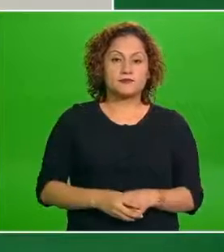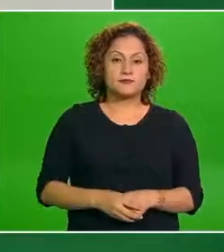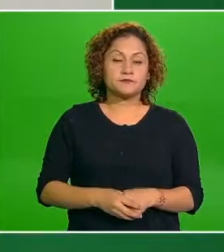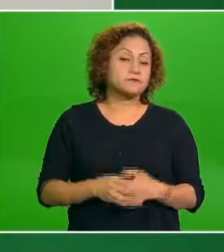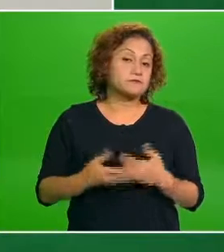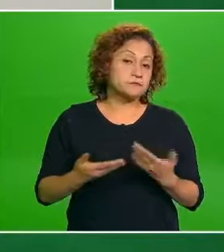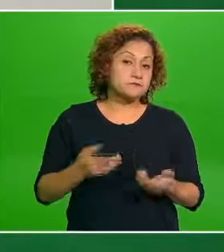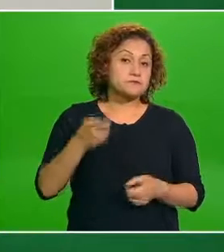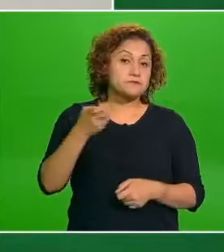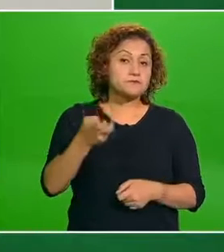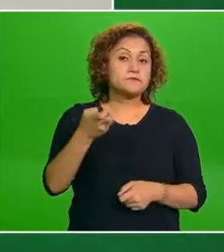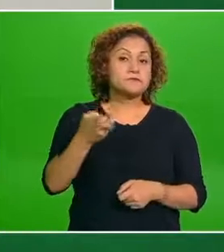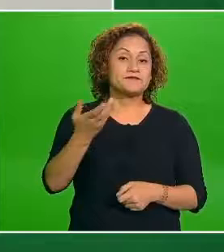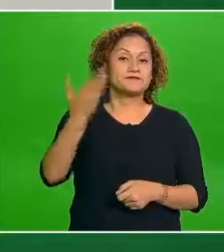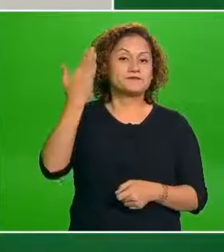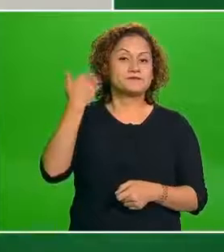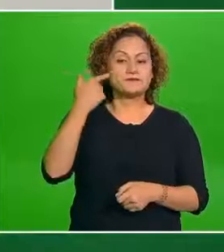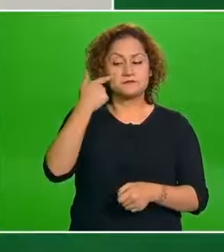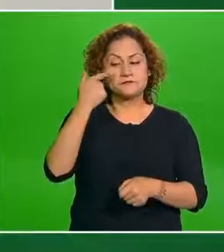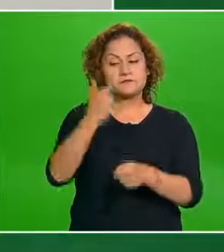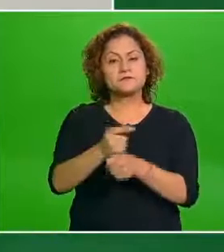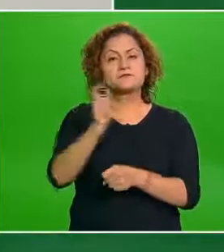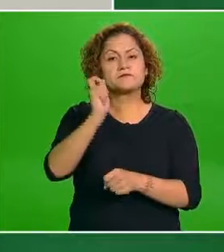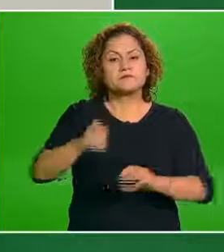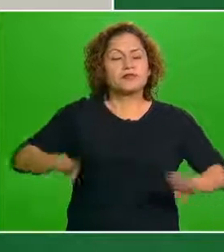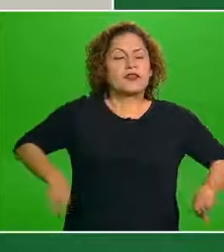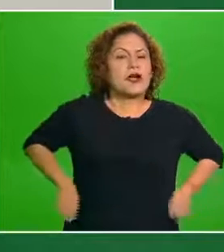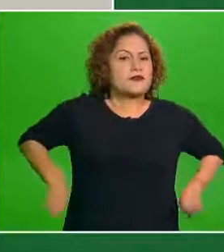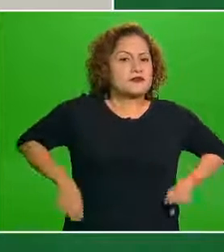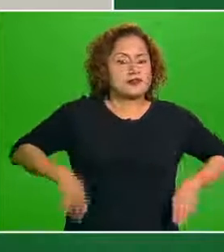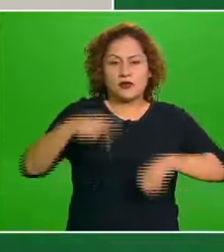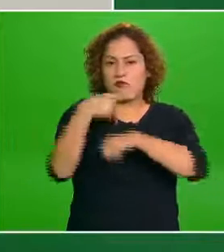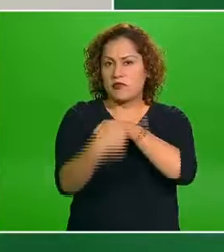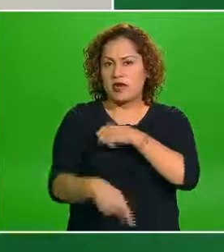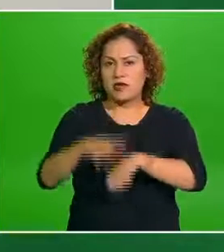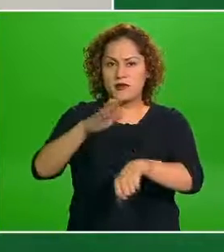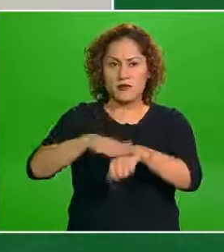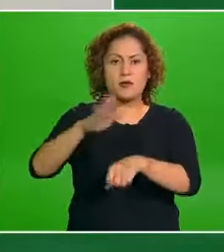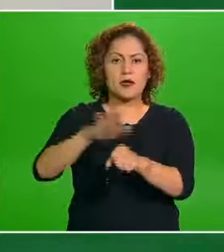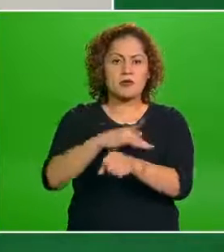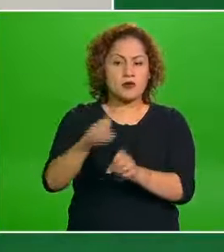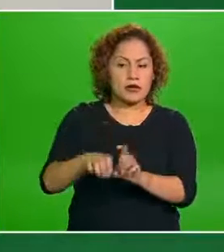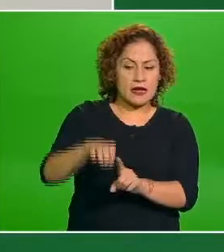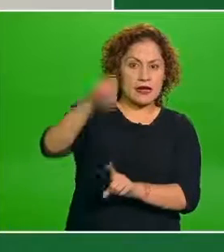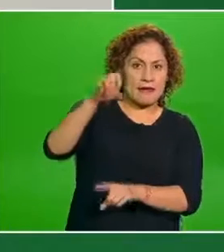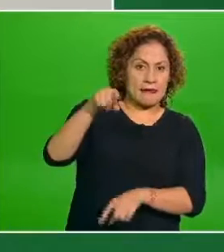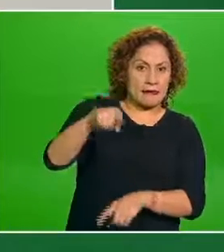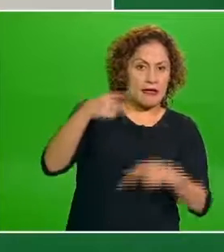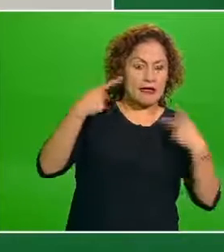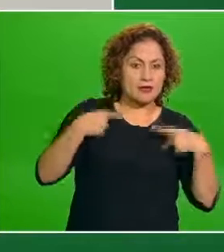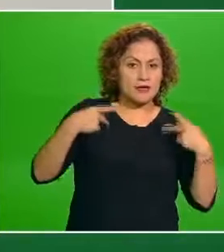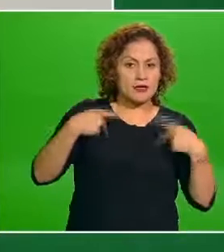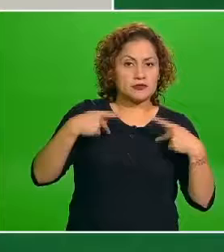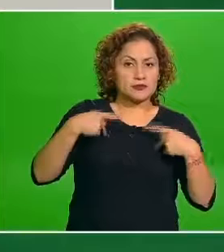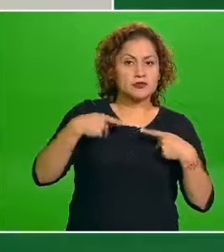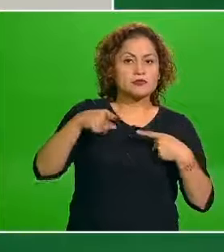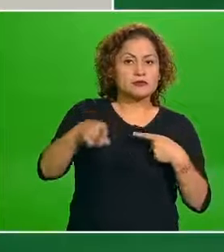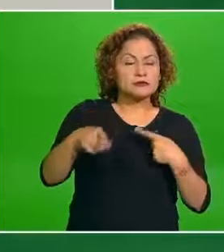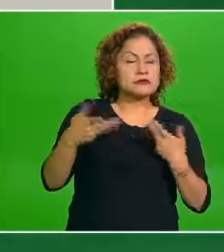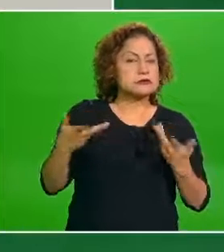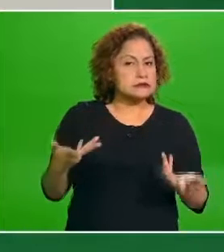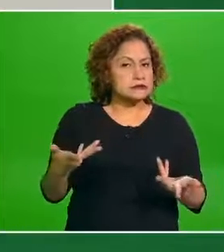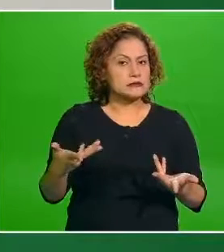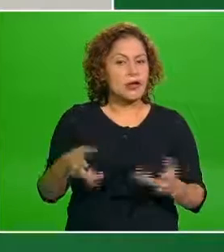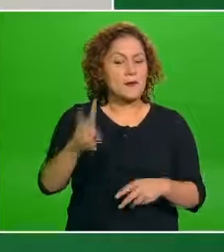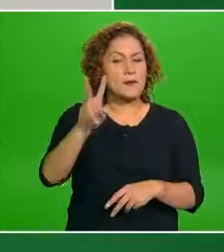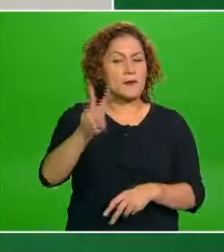ser el más vulnerable para efectos de que por tener esta edad en años, pues contribuían